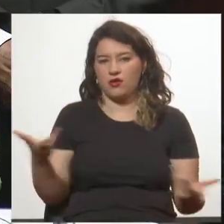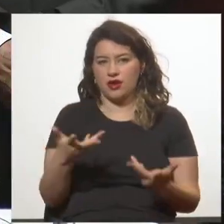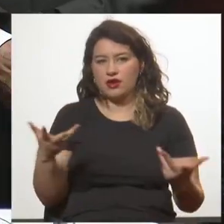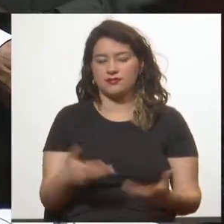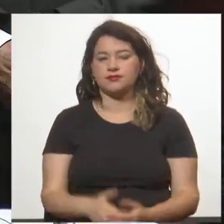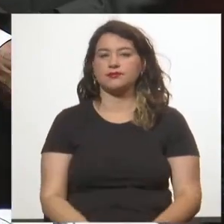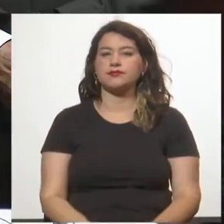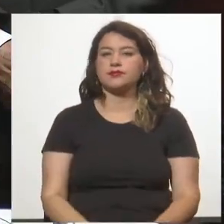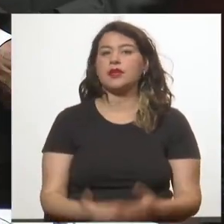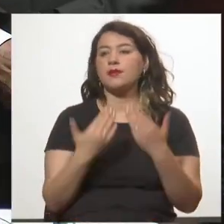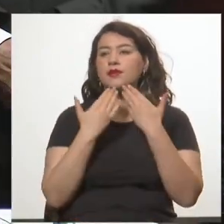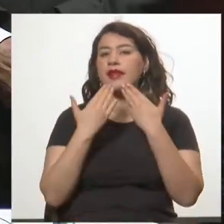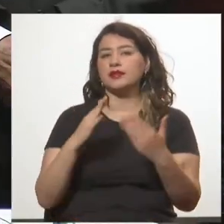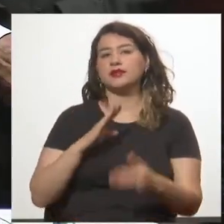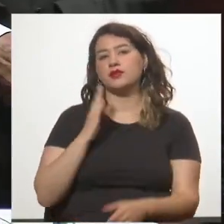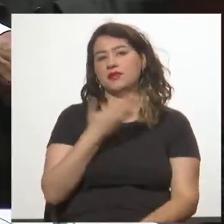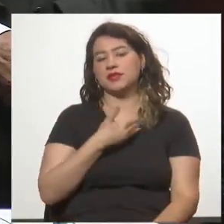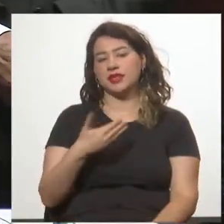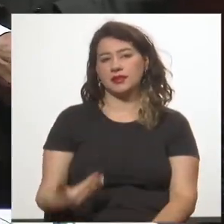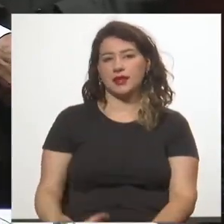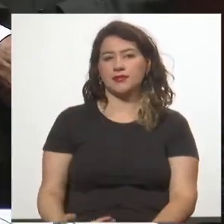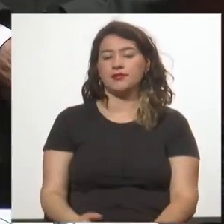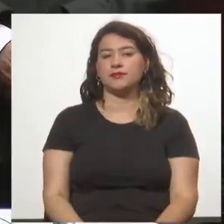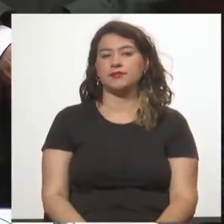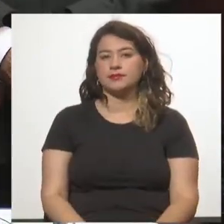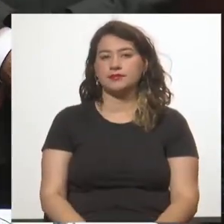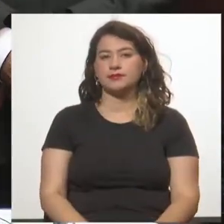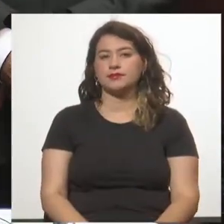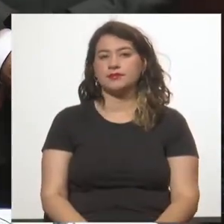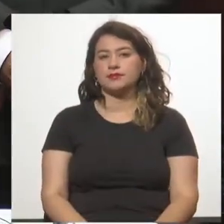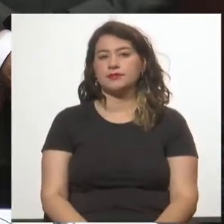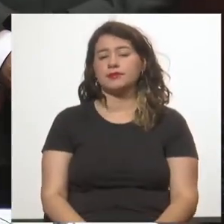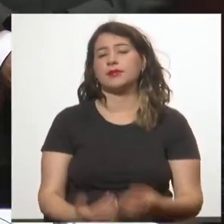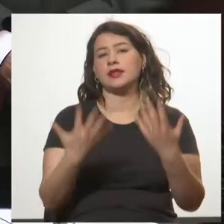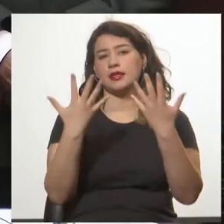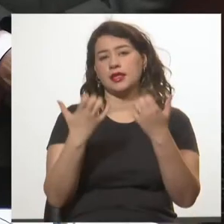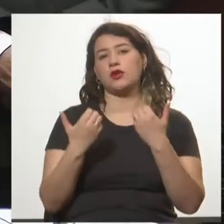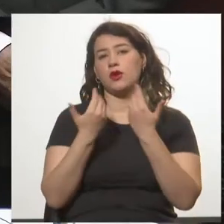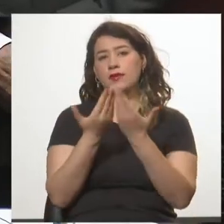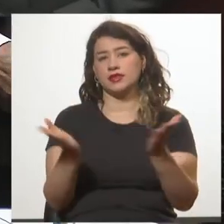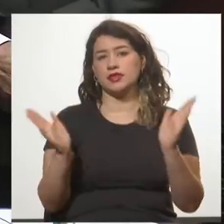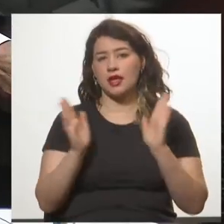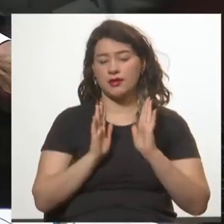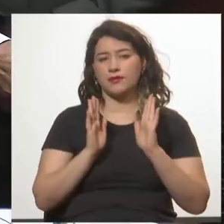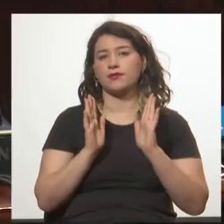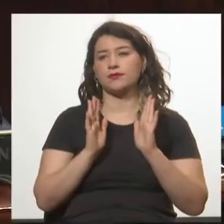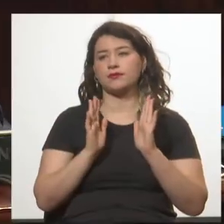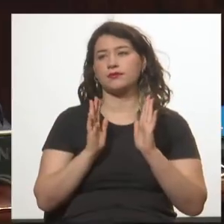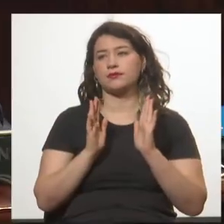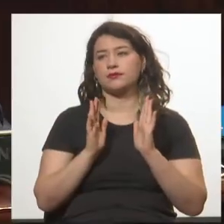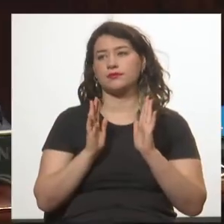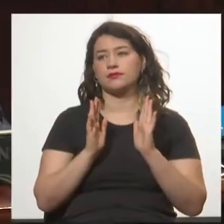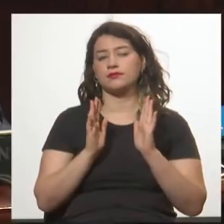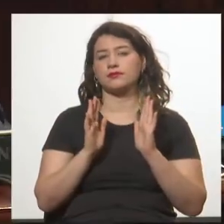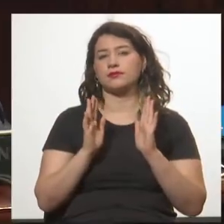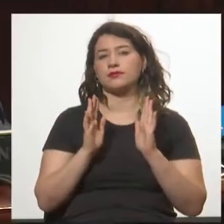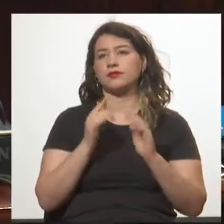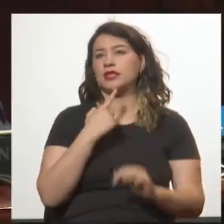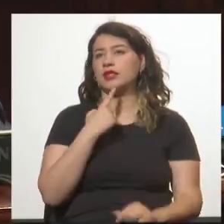muchas gracias señora presidenta quiero comenzar la sesión agradeciendo